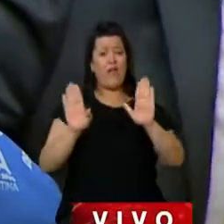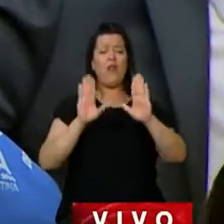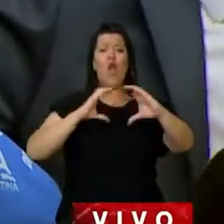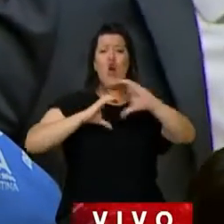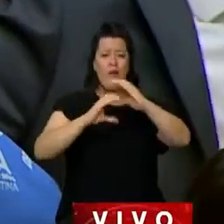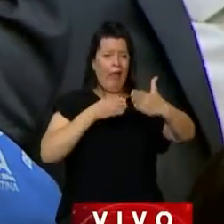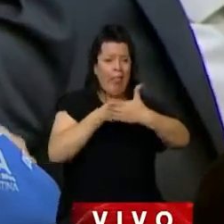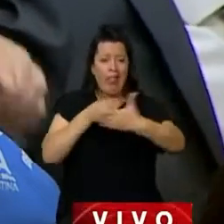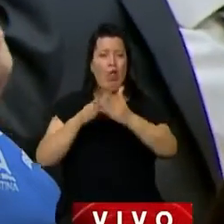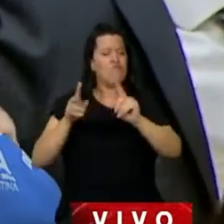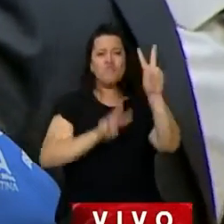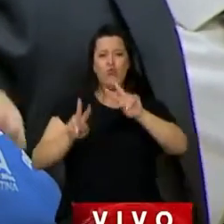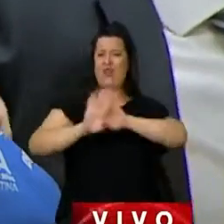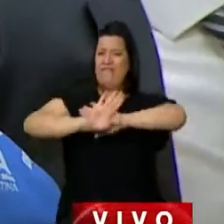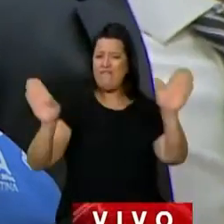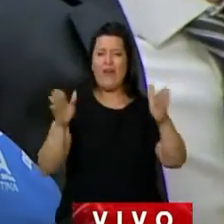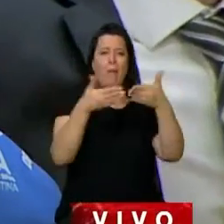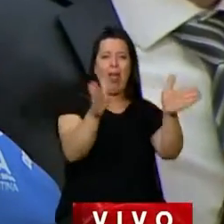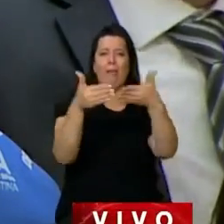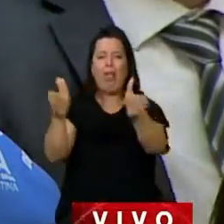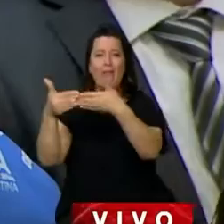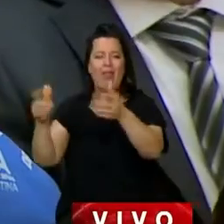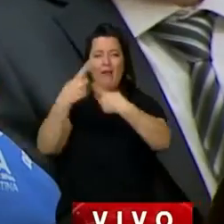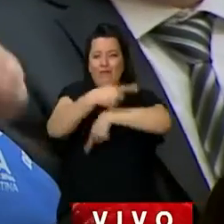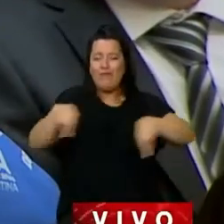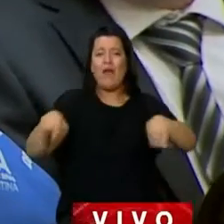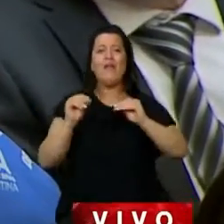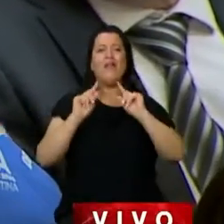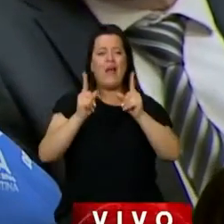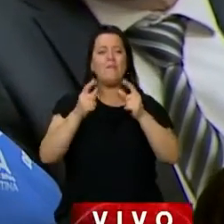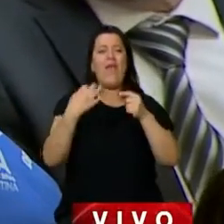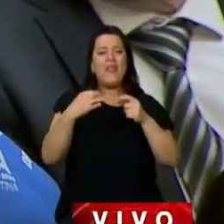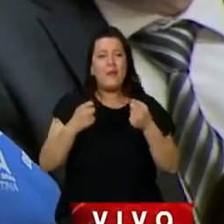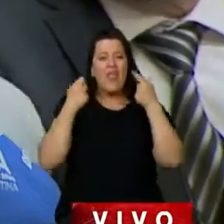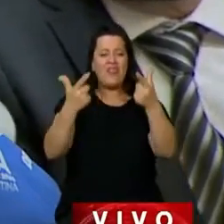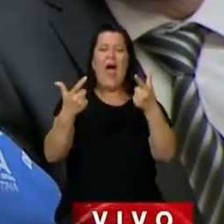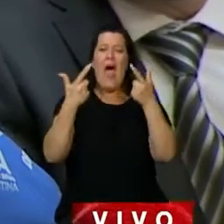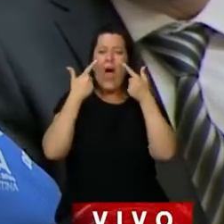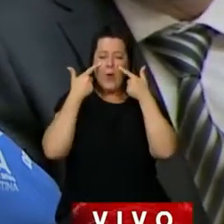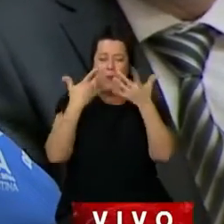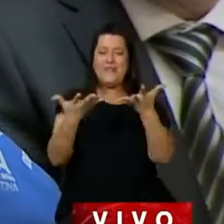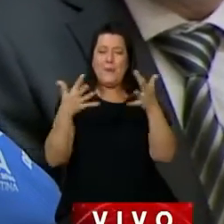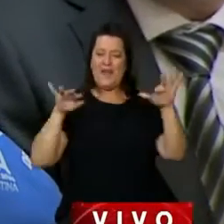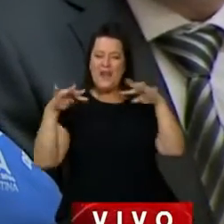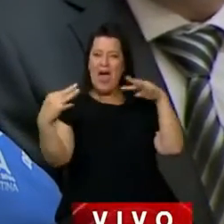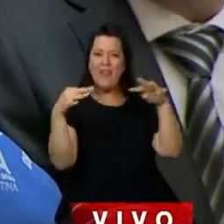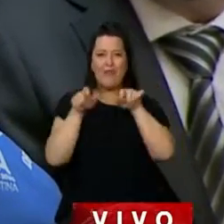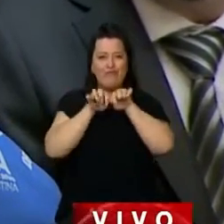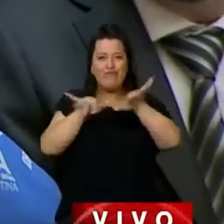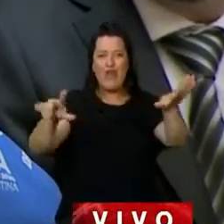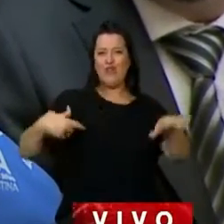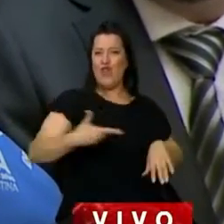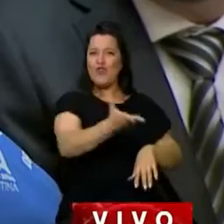barreras comunicacionales, remover barreras actitudinales y otorgar visibilidad social a un medio de